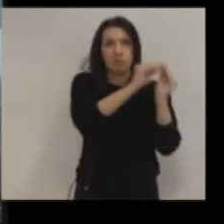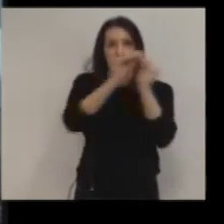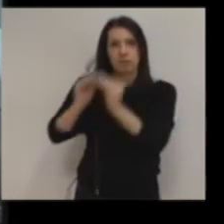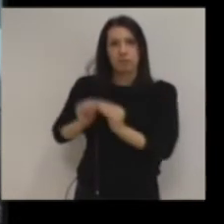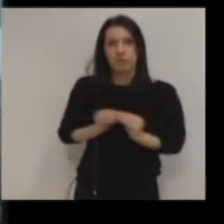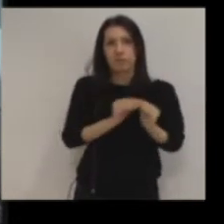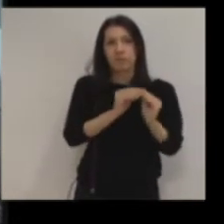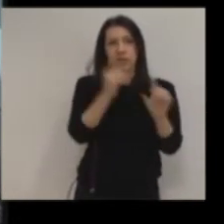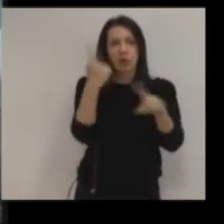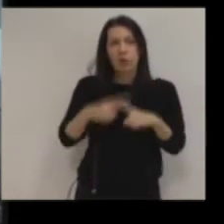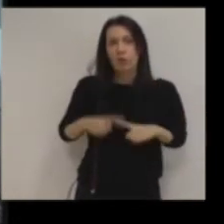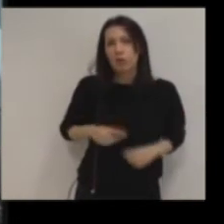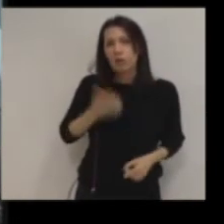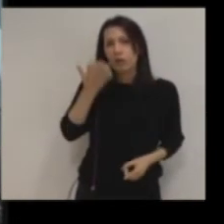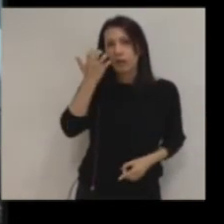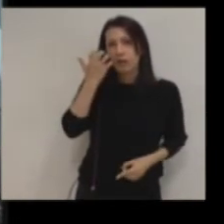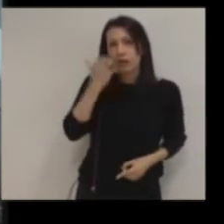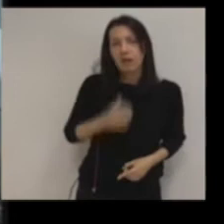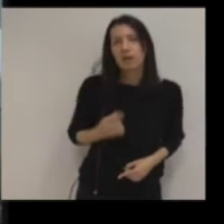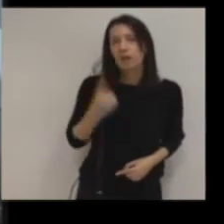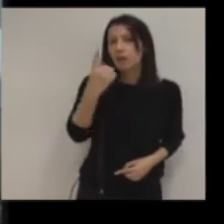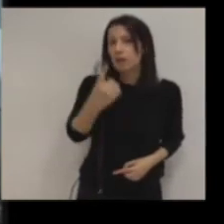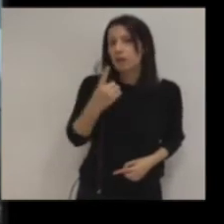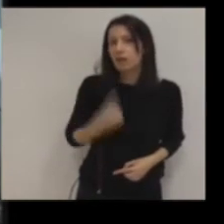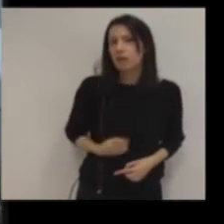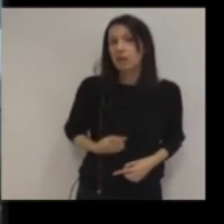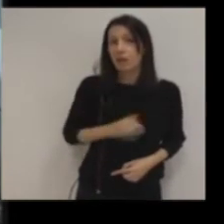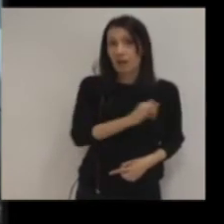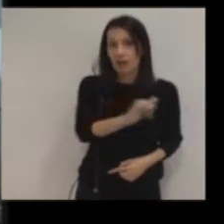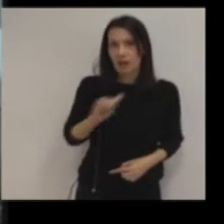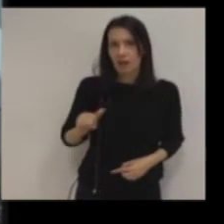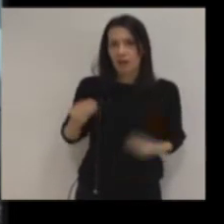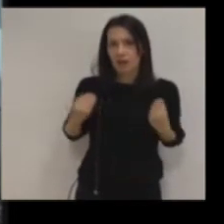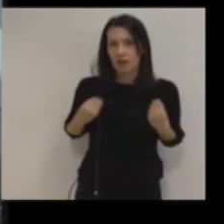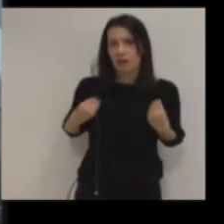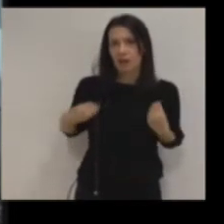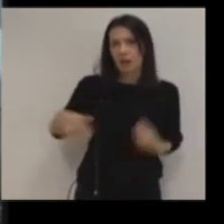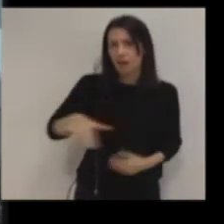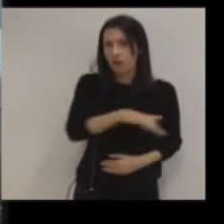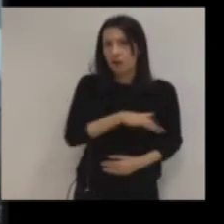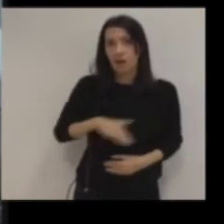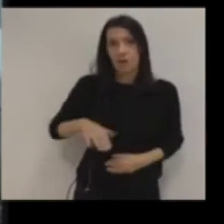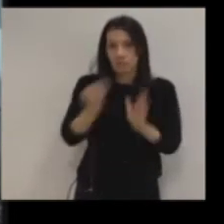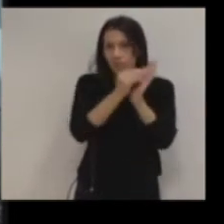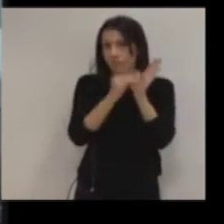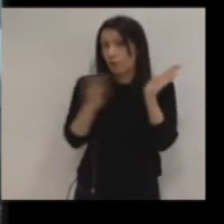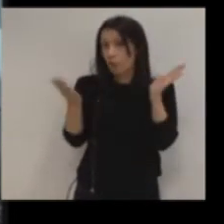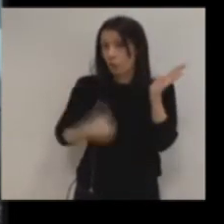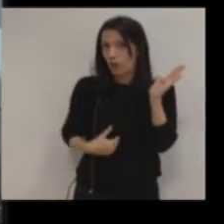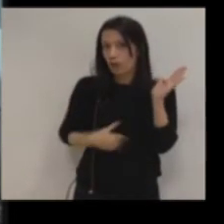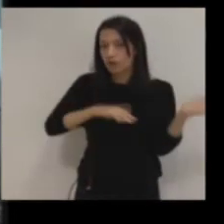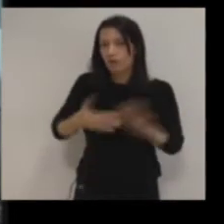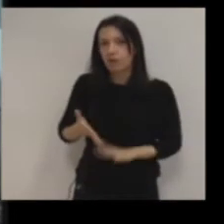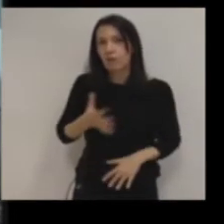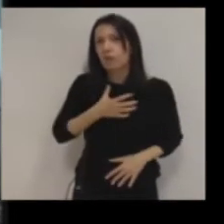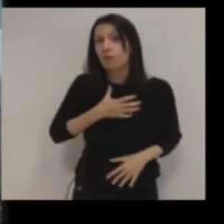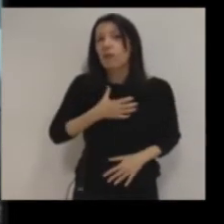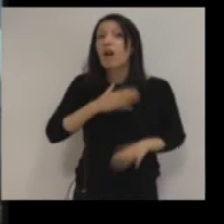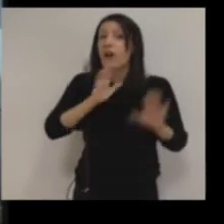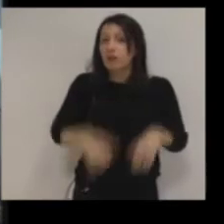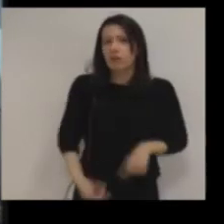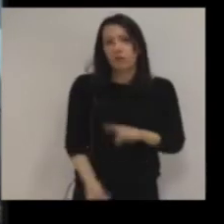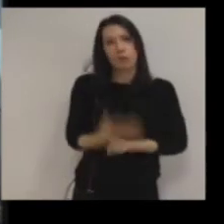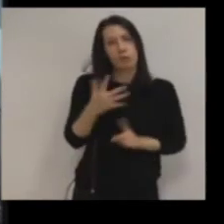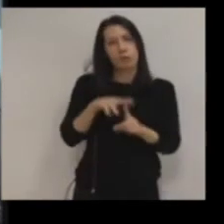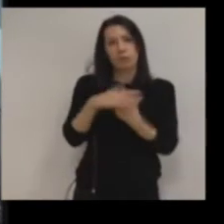toda la singularidad que puede haber en la realidad pues claro, no está contemplada muchas veces. Ni se puede. Y eso produce pues situaciones